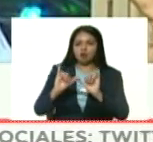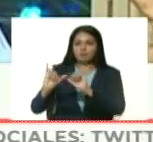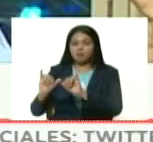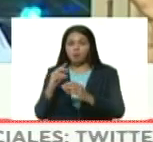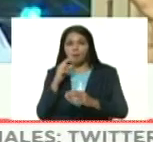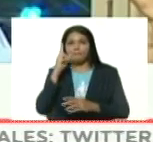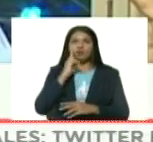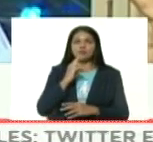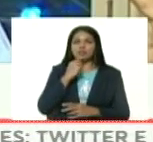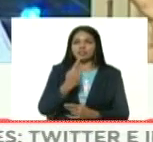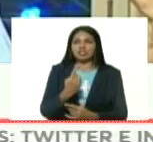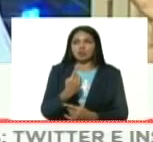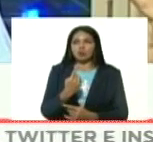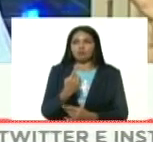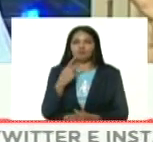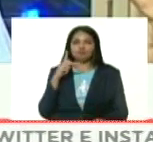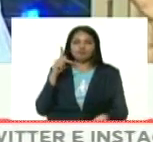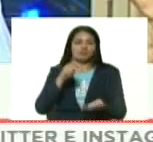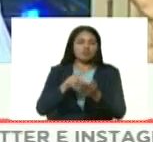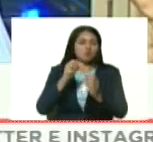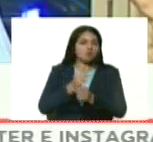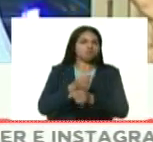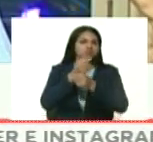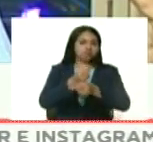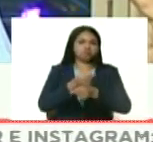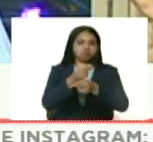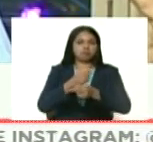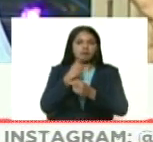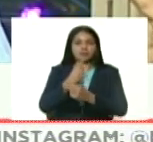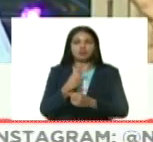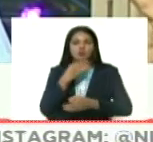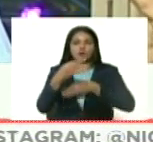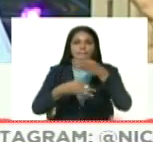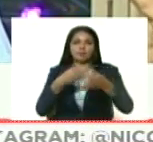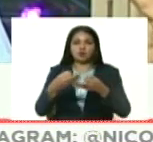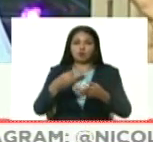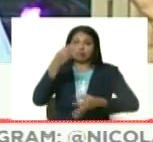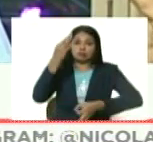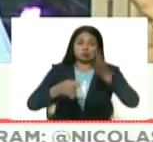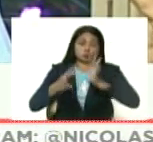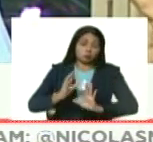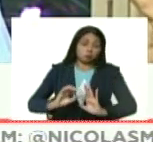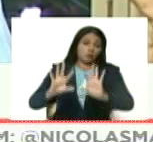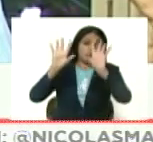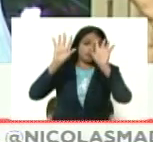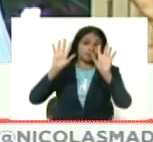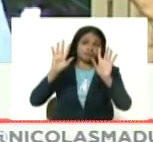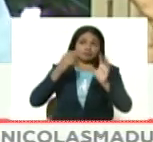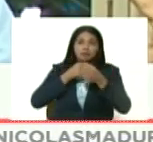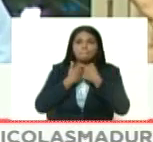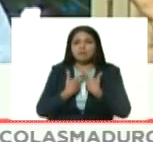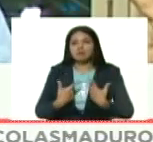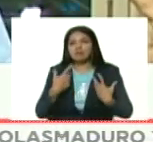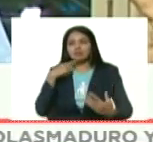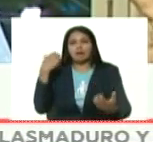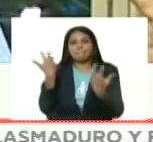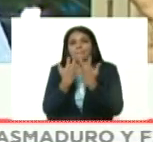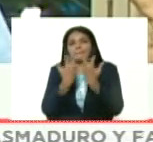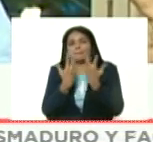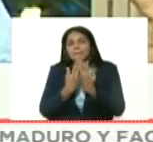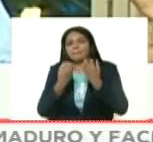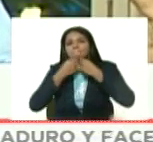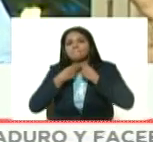Bolívar exclamó: con la entrada de la caballería, la suerte está echada, está perdida esta batalla.